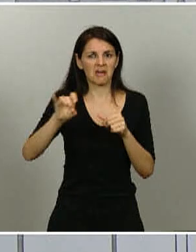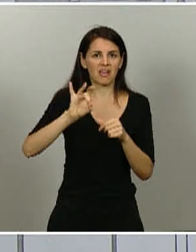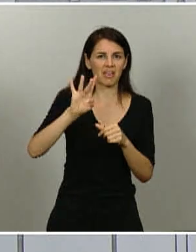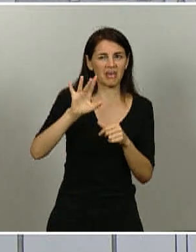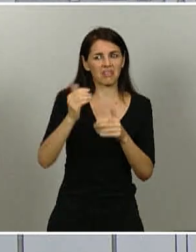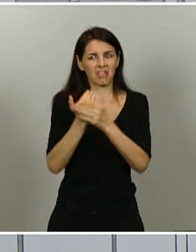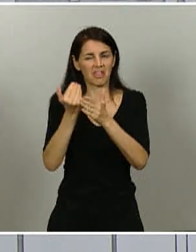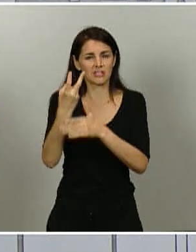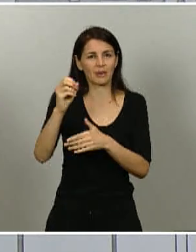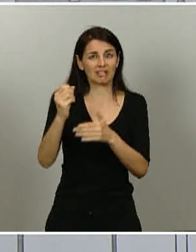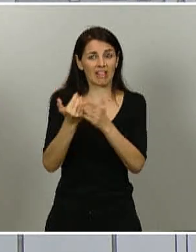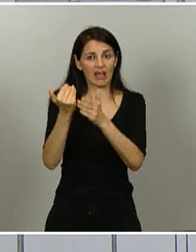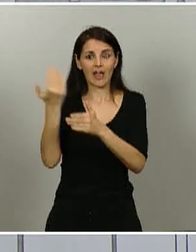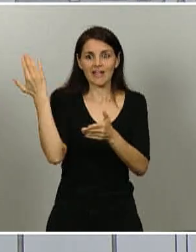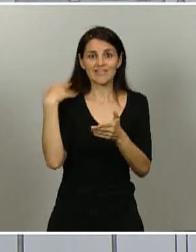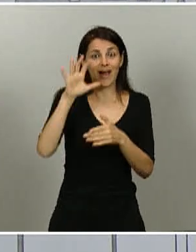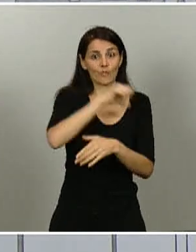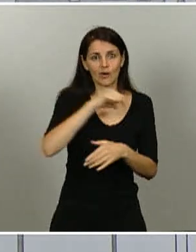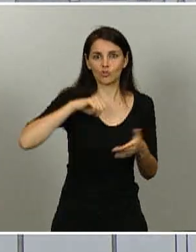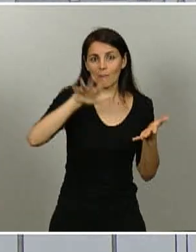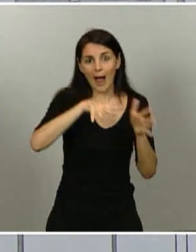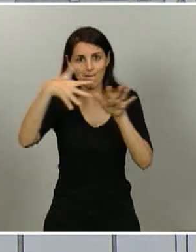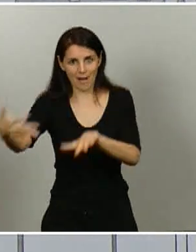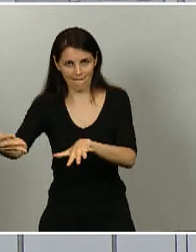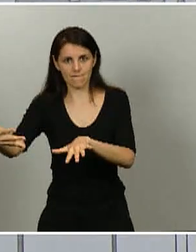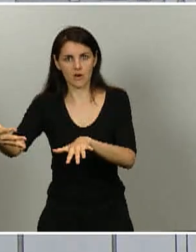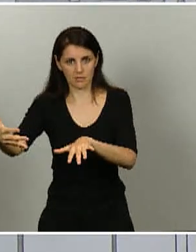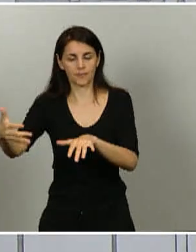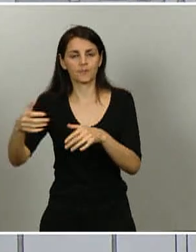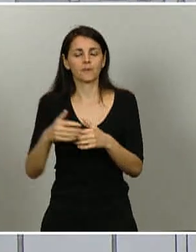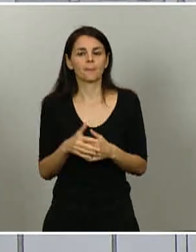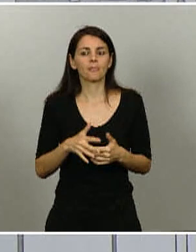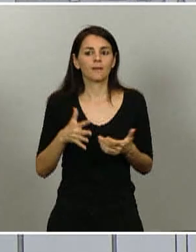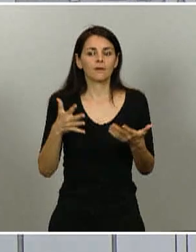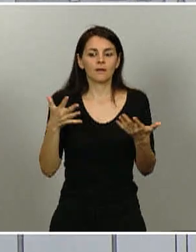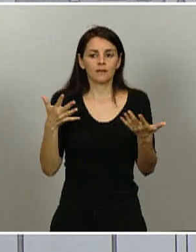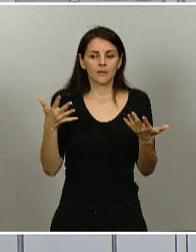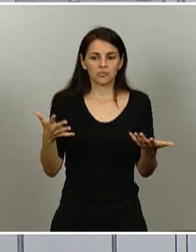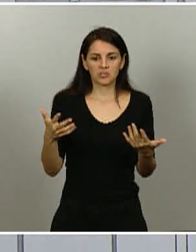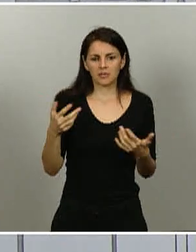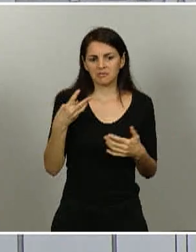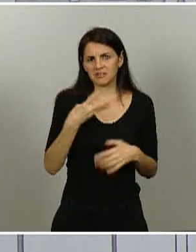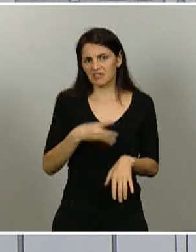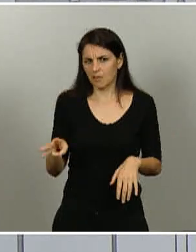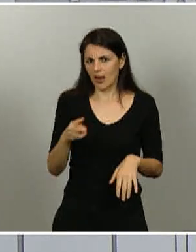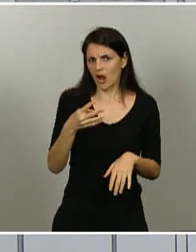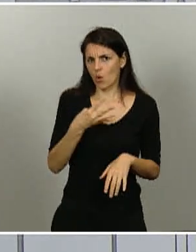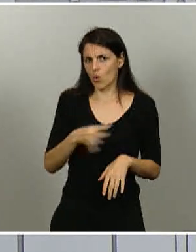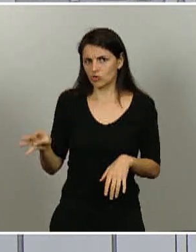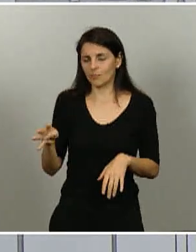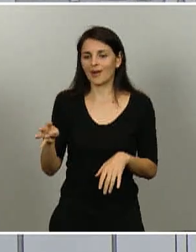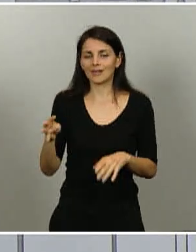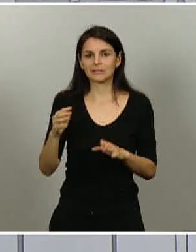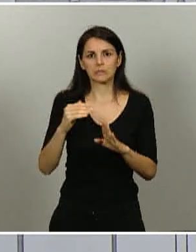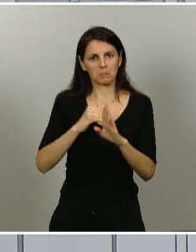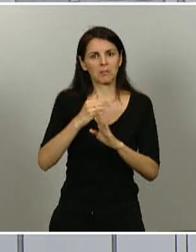comunidades autónomas y llevamos ya alrededor, fácil, 3-4 semanas con un nivel de calidad de los datos para